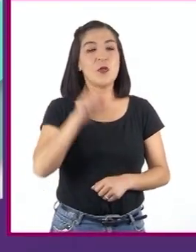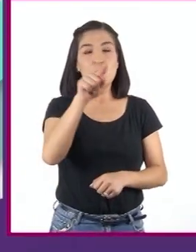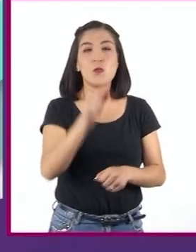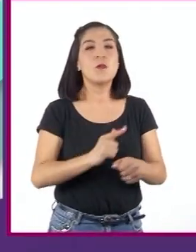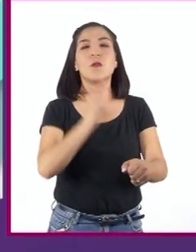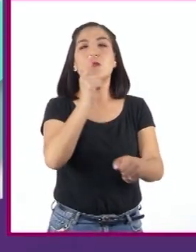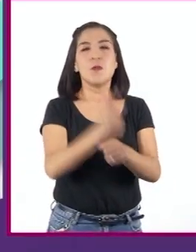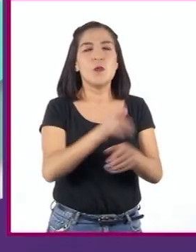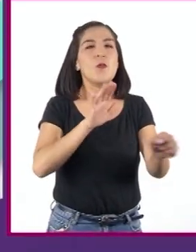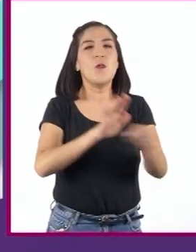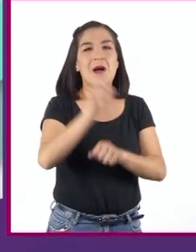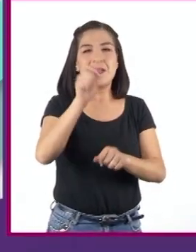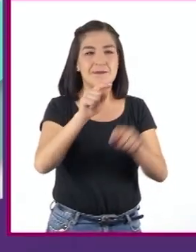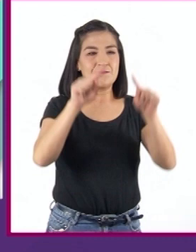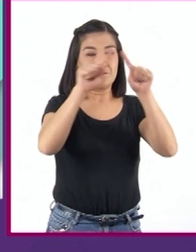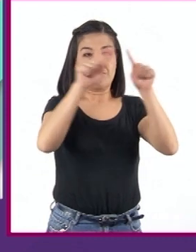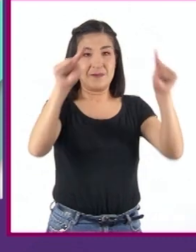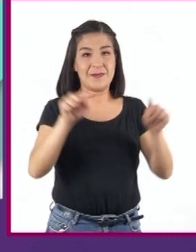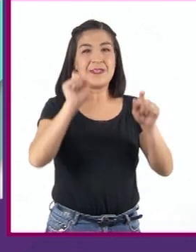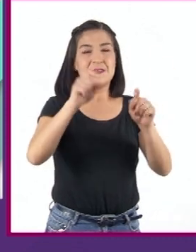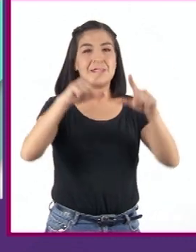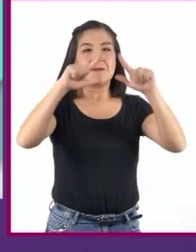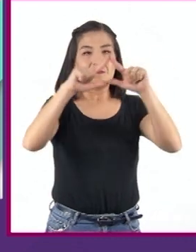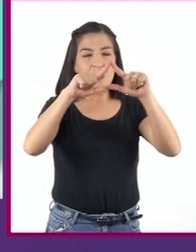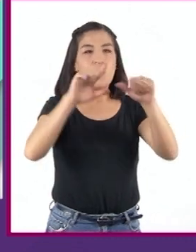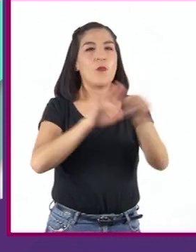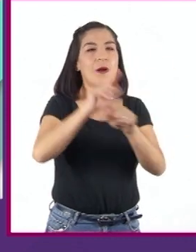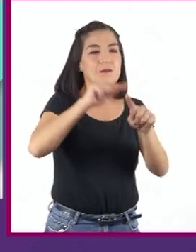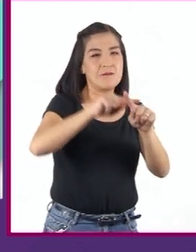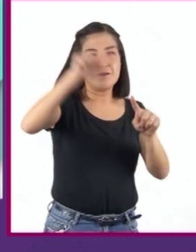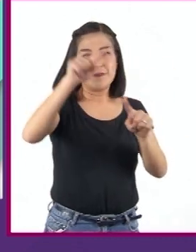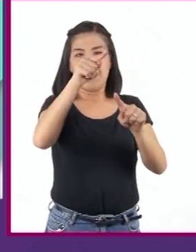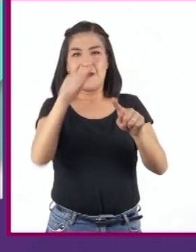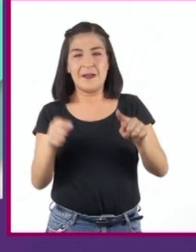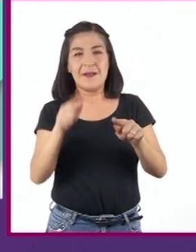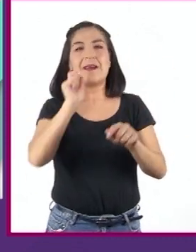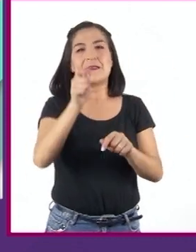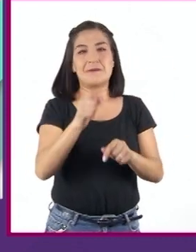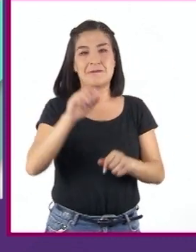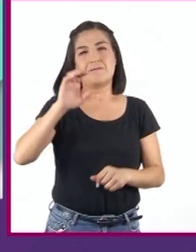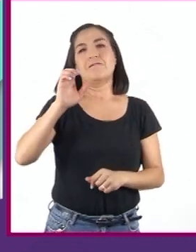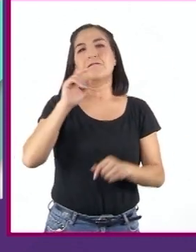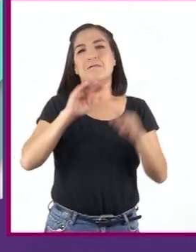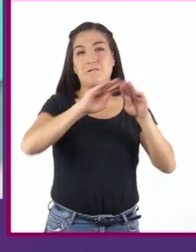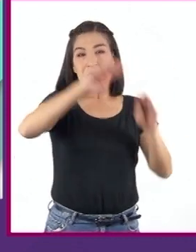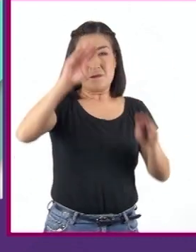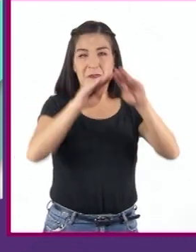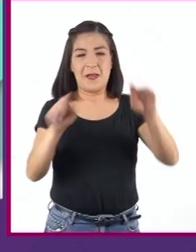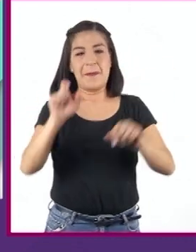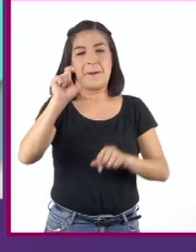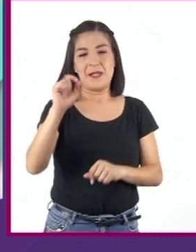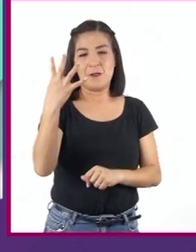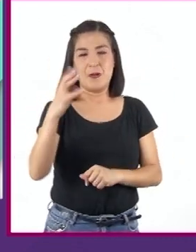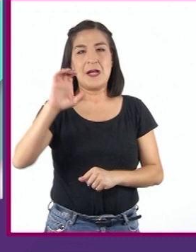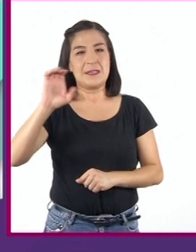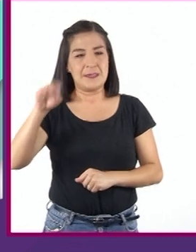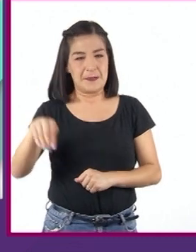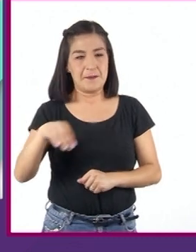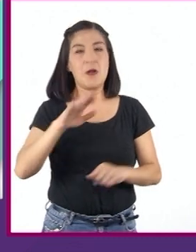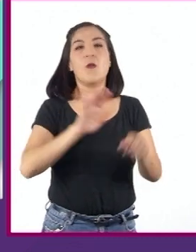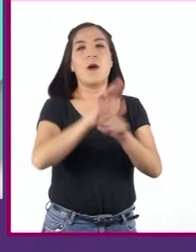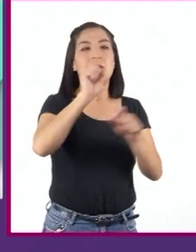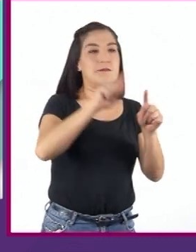Determina el perímetro de un triángulo isósceles cuyo lado desigual mide 24 centímetros y cuya altura mide